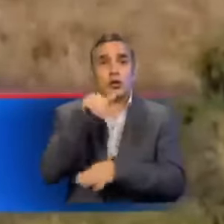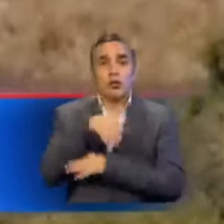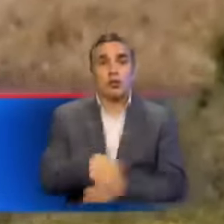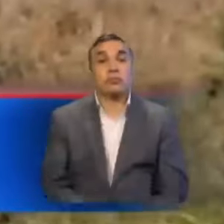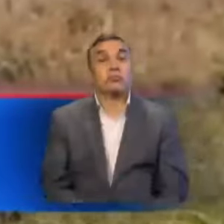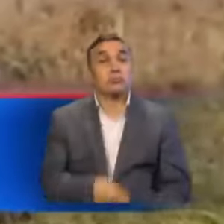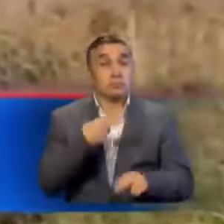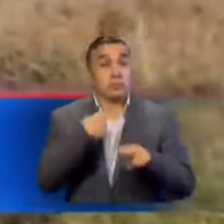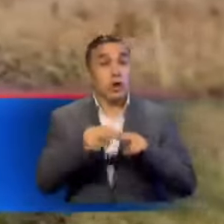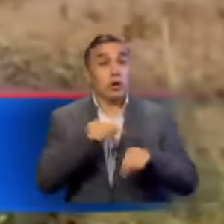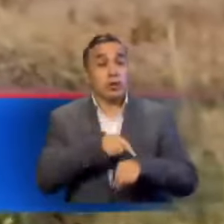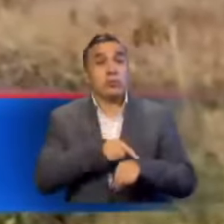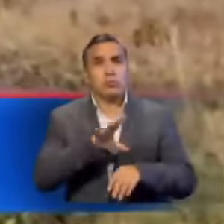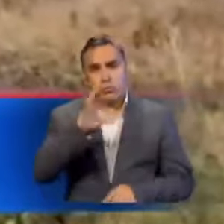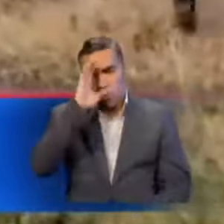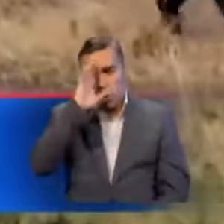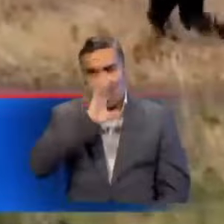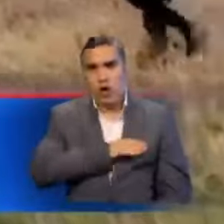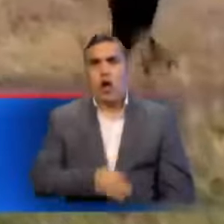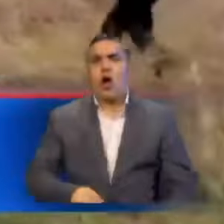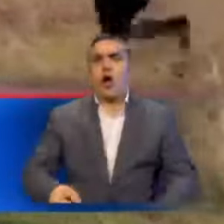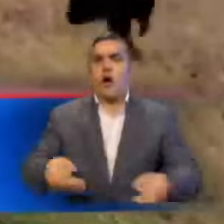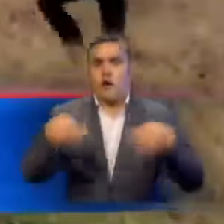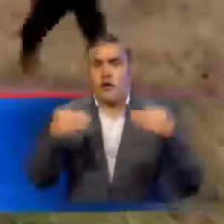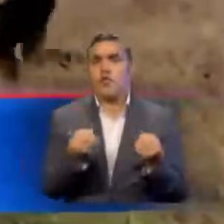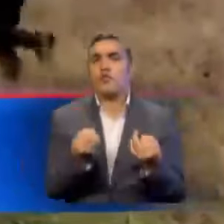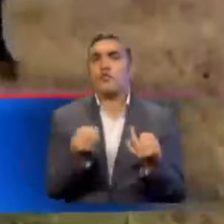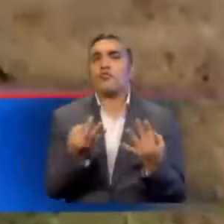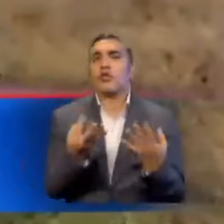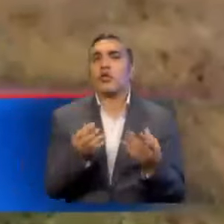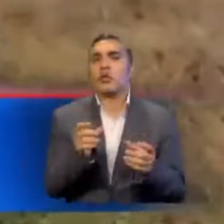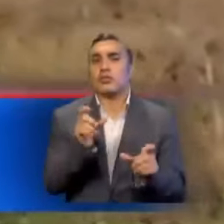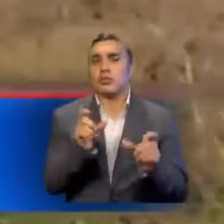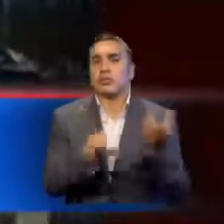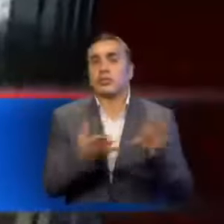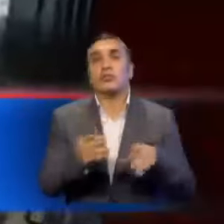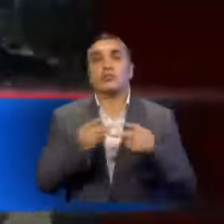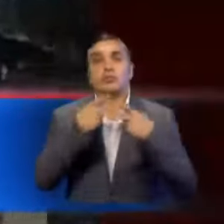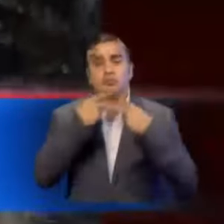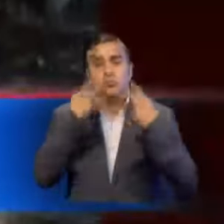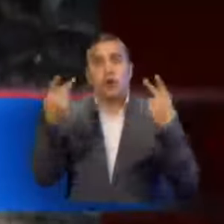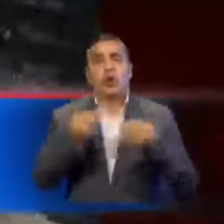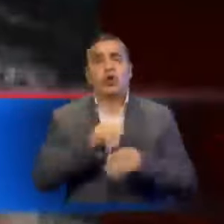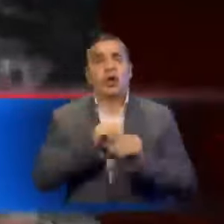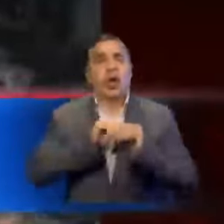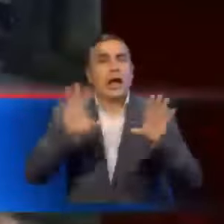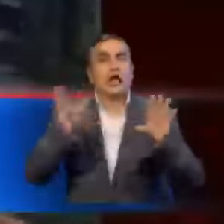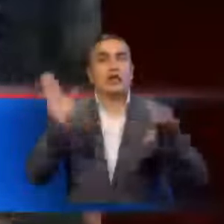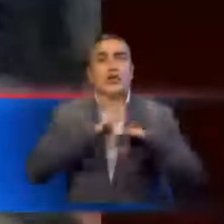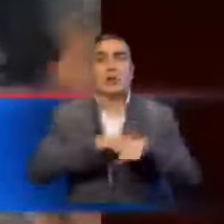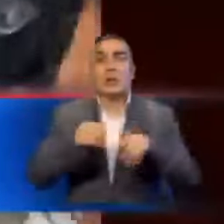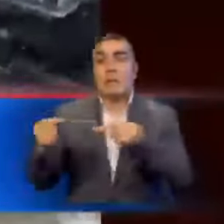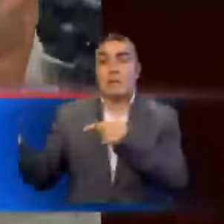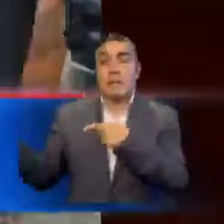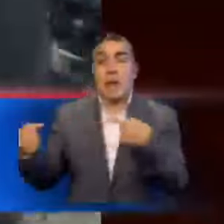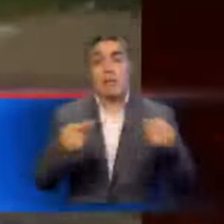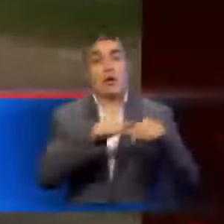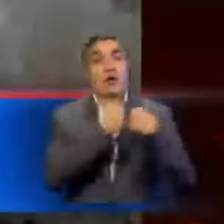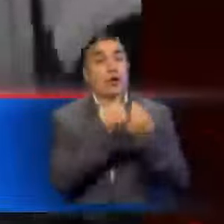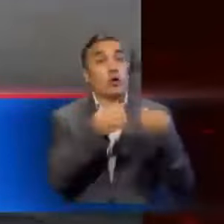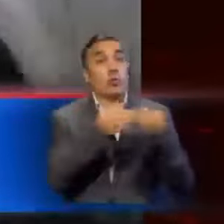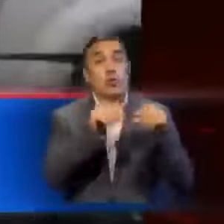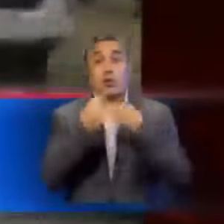las próximas horas, la Policía Nacional oficializará cifras y dará un informe general de lo que hasta el momento es una batalla campal entre bandas que